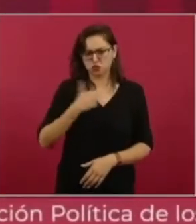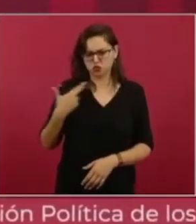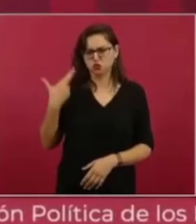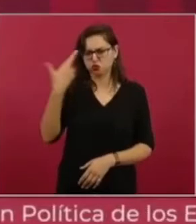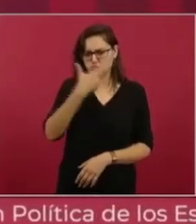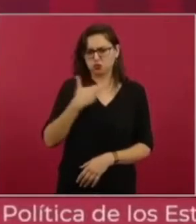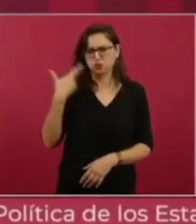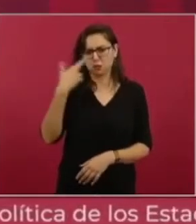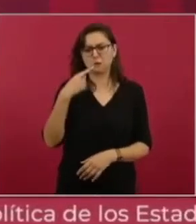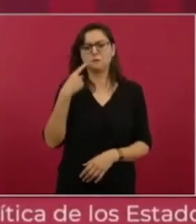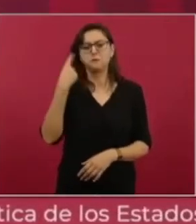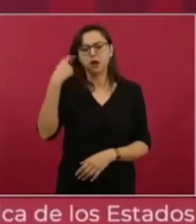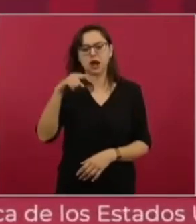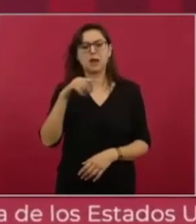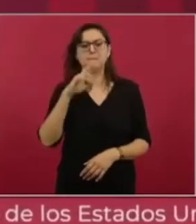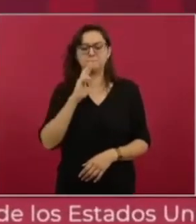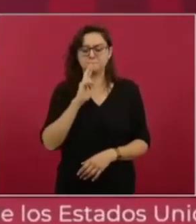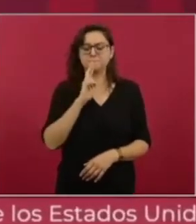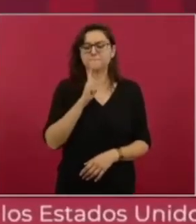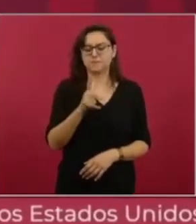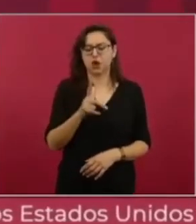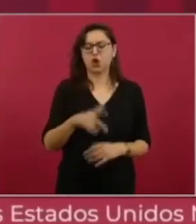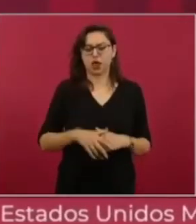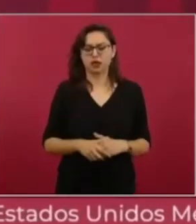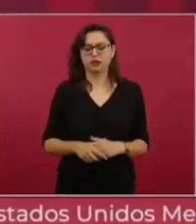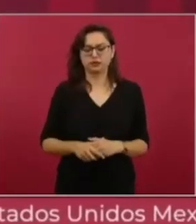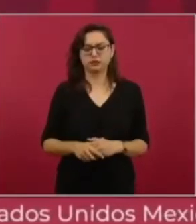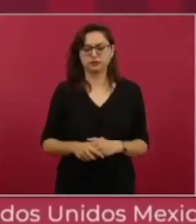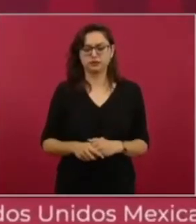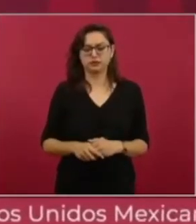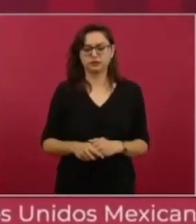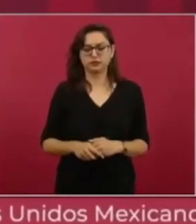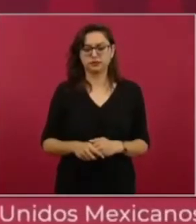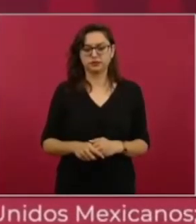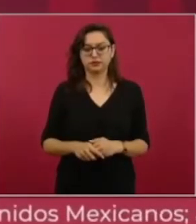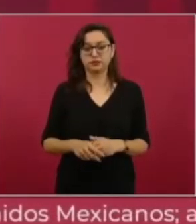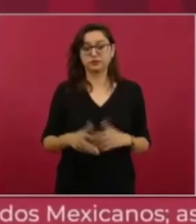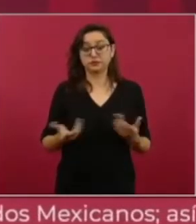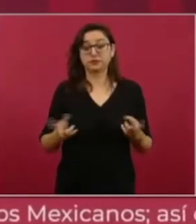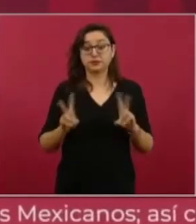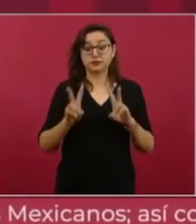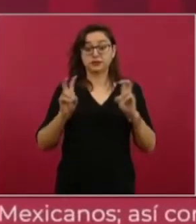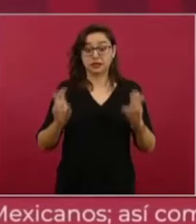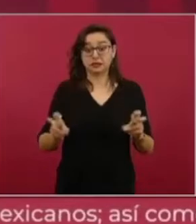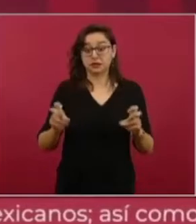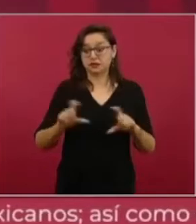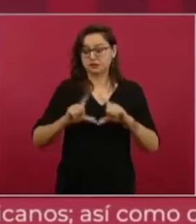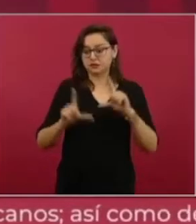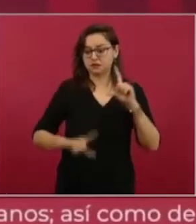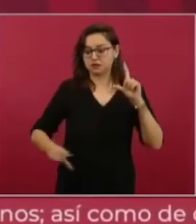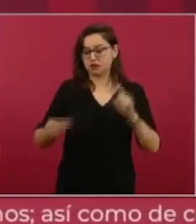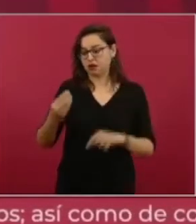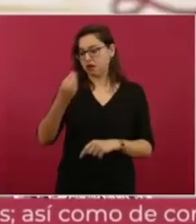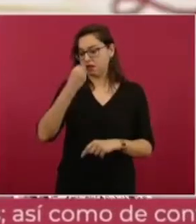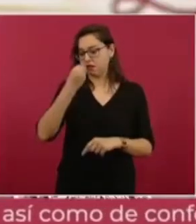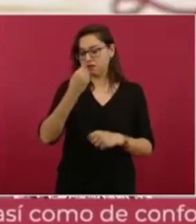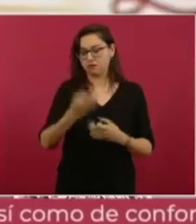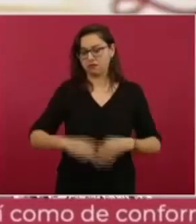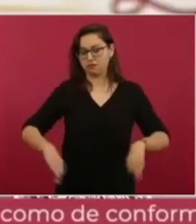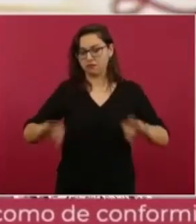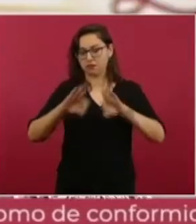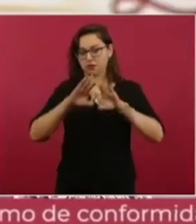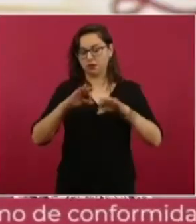de mejorar este aspecto tan importante, pues que en la alimentación de los mexicanos es fundamental y que lo